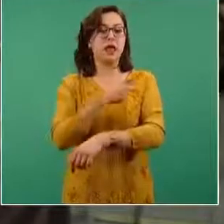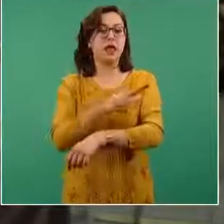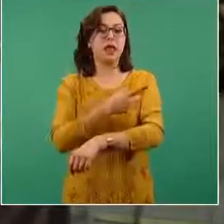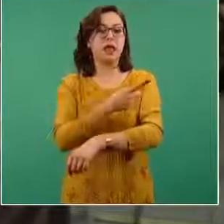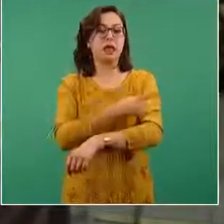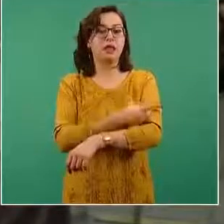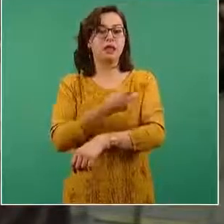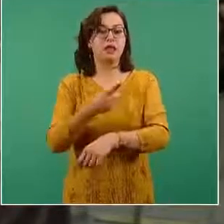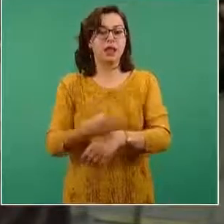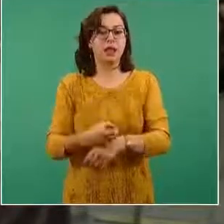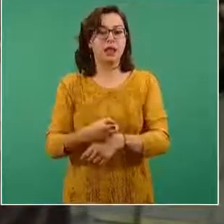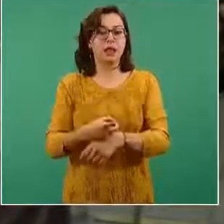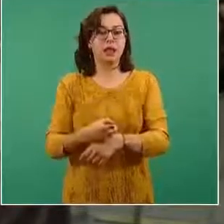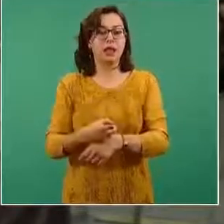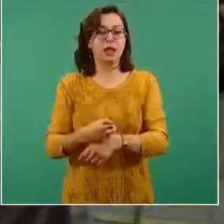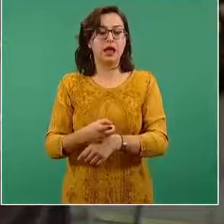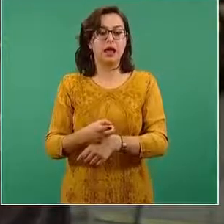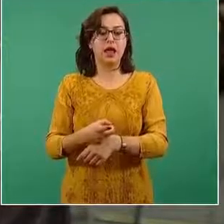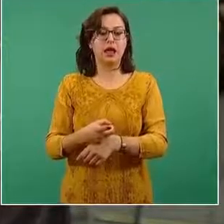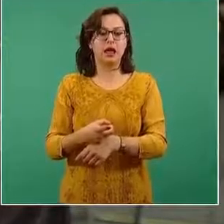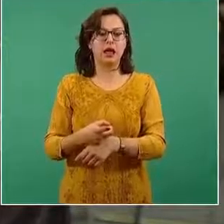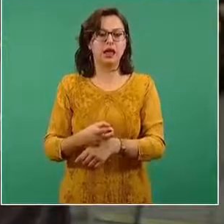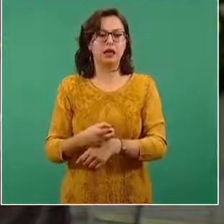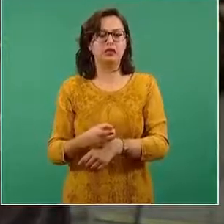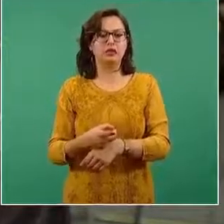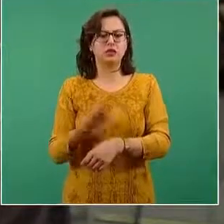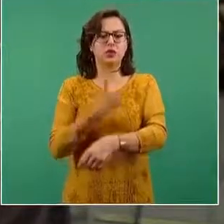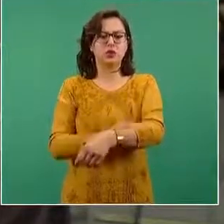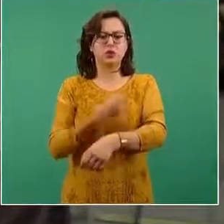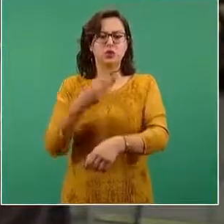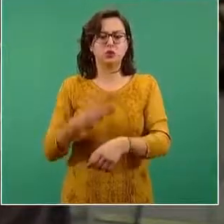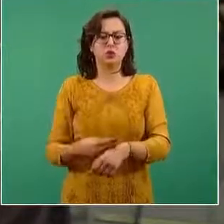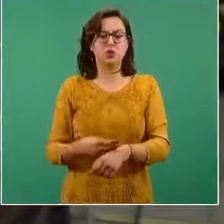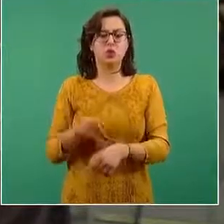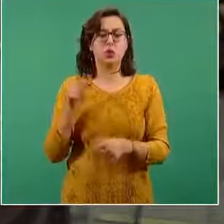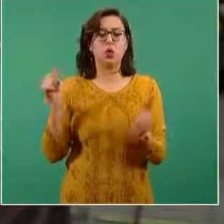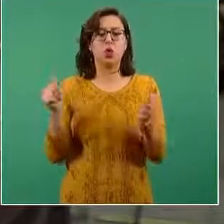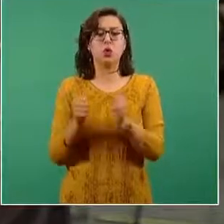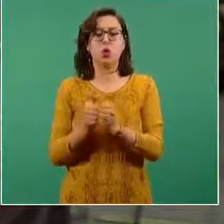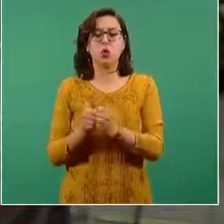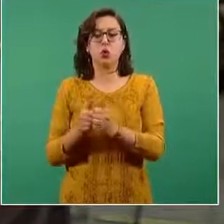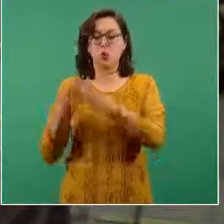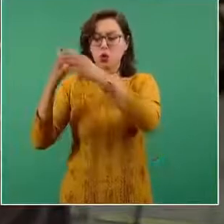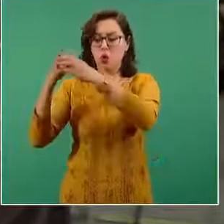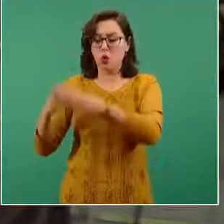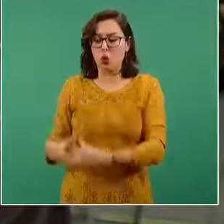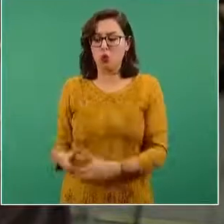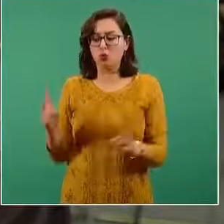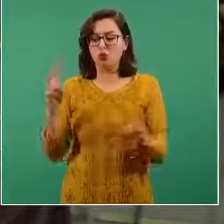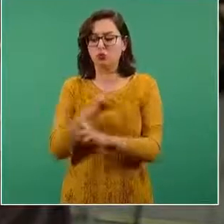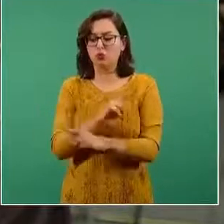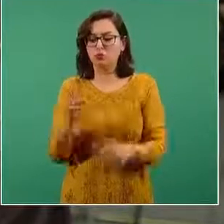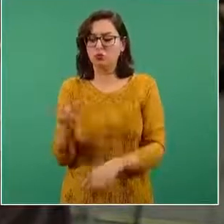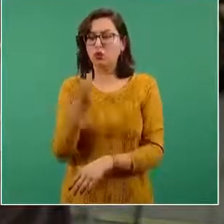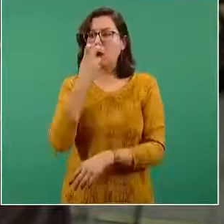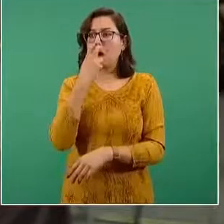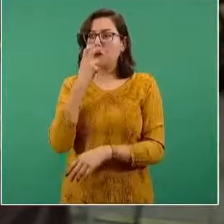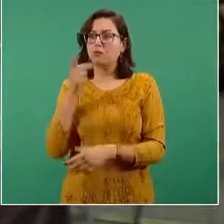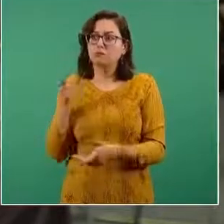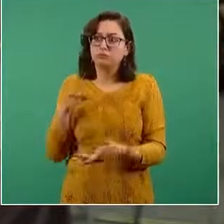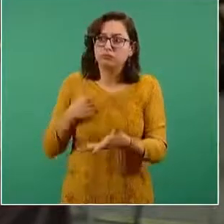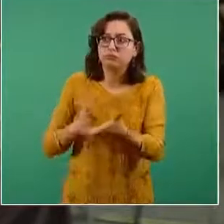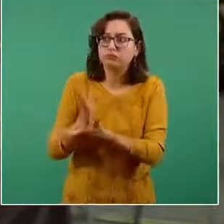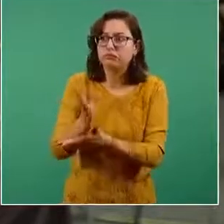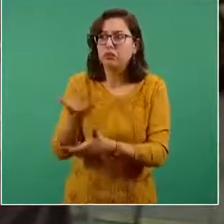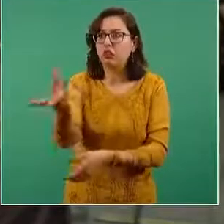y ella tiene secuelas de COVID, llevaba su tanque de oxígeno y no la dejaron entrar, la discriminaron, la trataron de forma